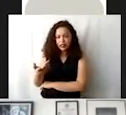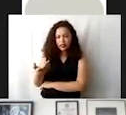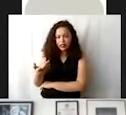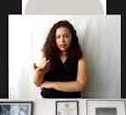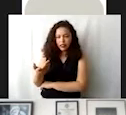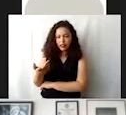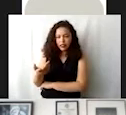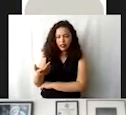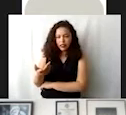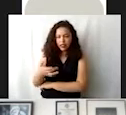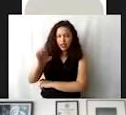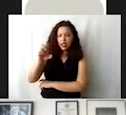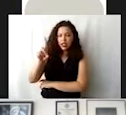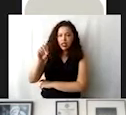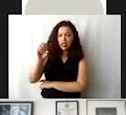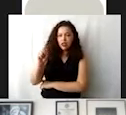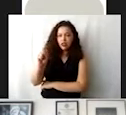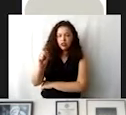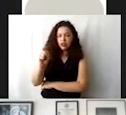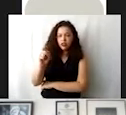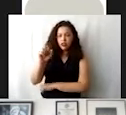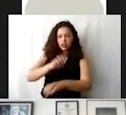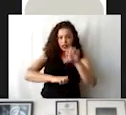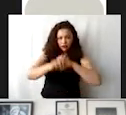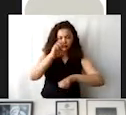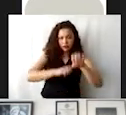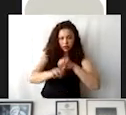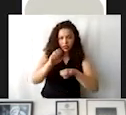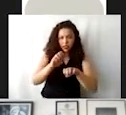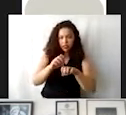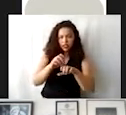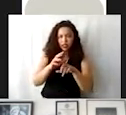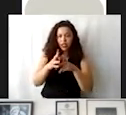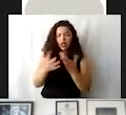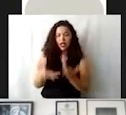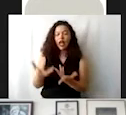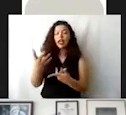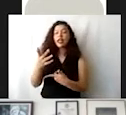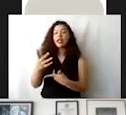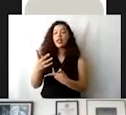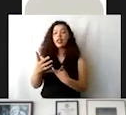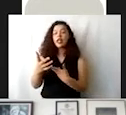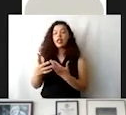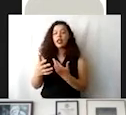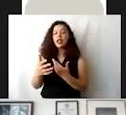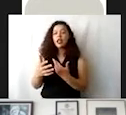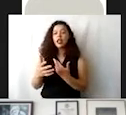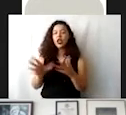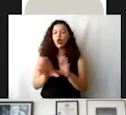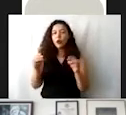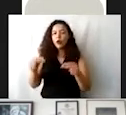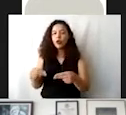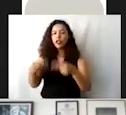fíjense, EDOs, empresas que emiten de operaciones simuladas, ¿no? Que son las